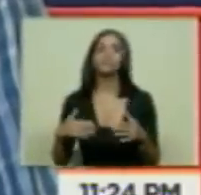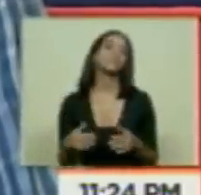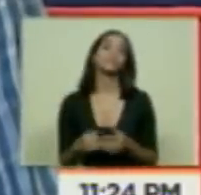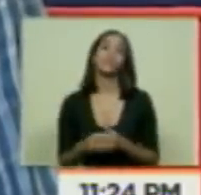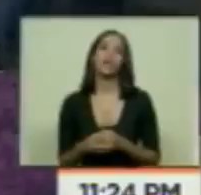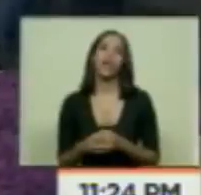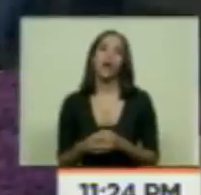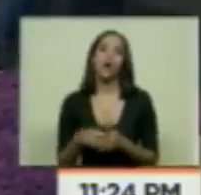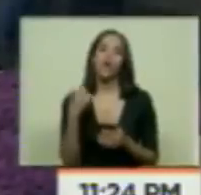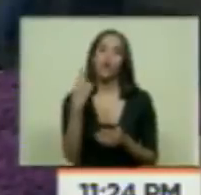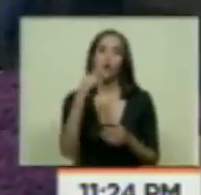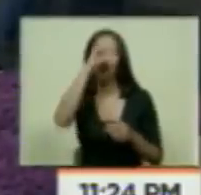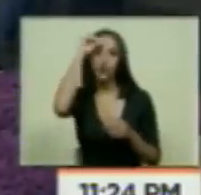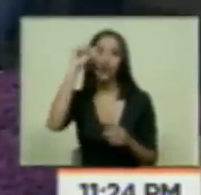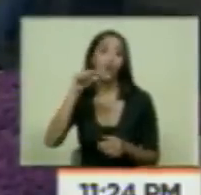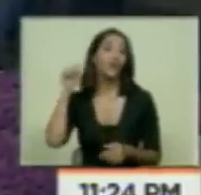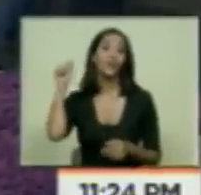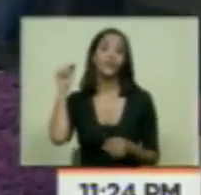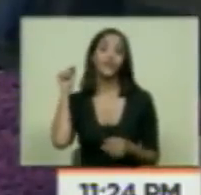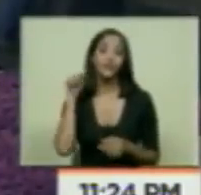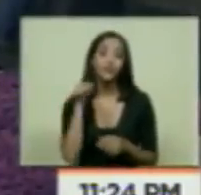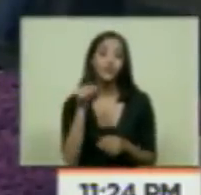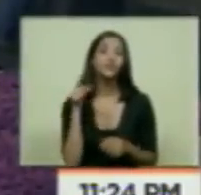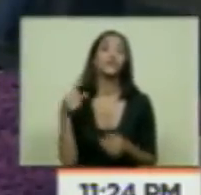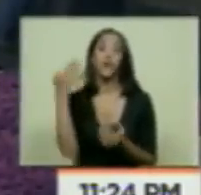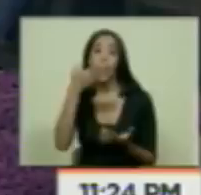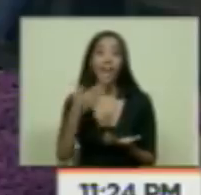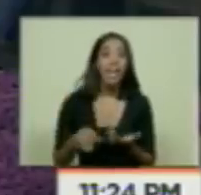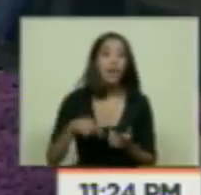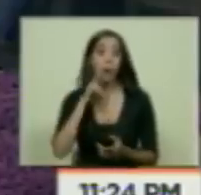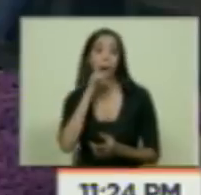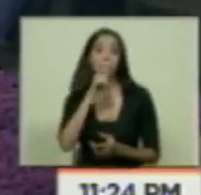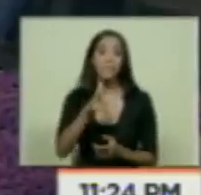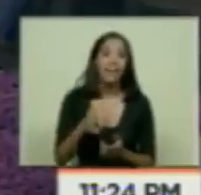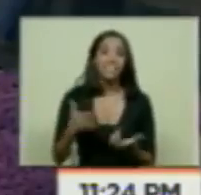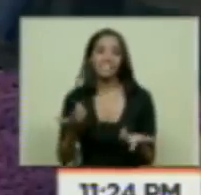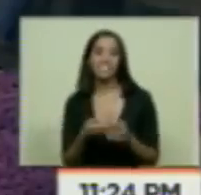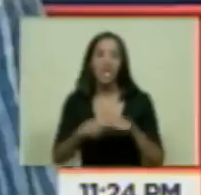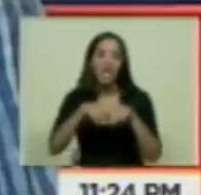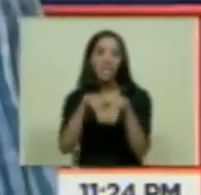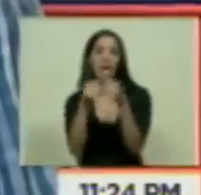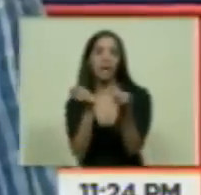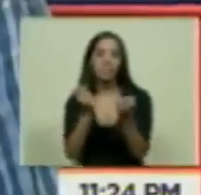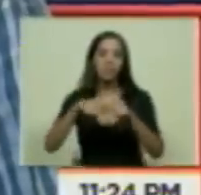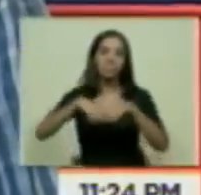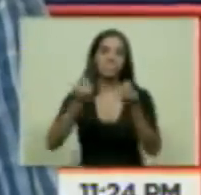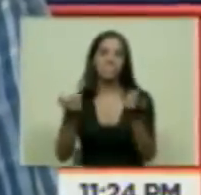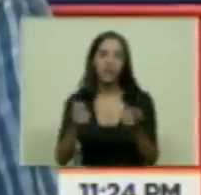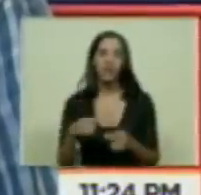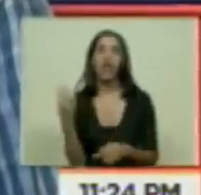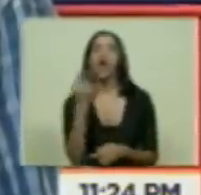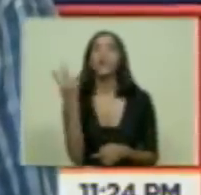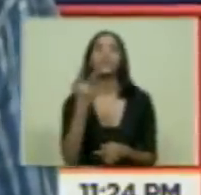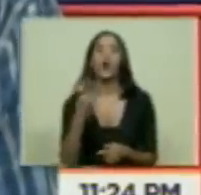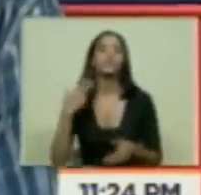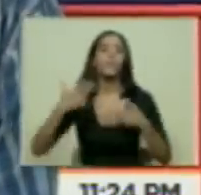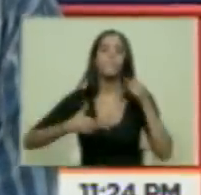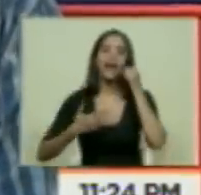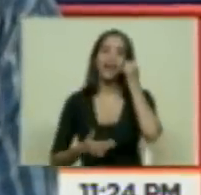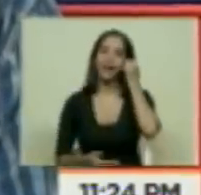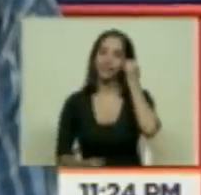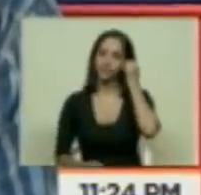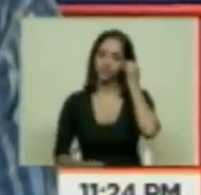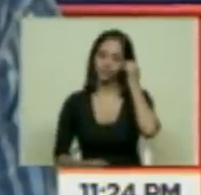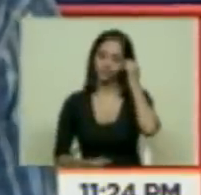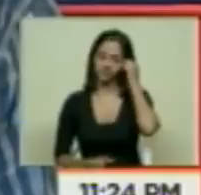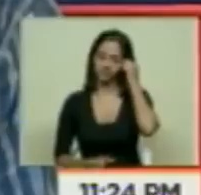de Julio Borto dice, tú eres un maleante de cartón. Son maleantes de cartón, los dos son malandros, son tigres